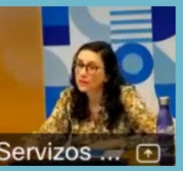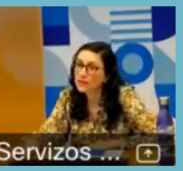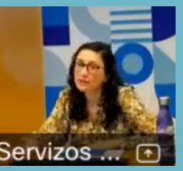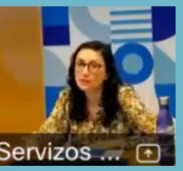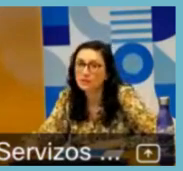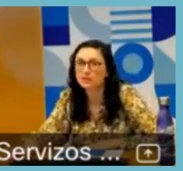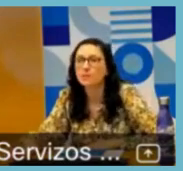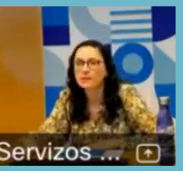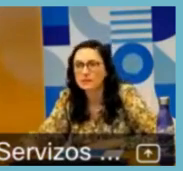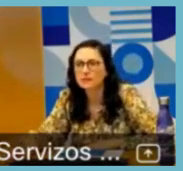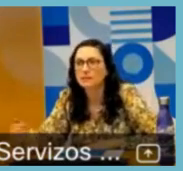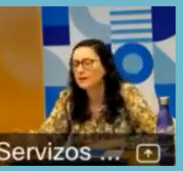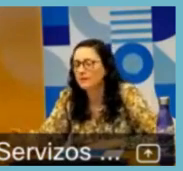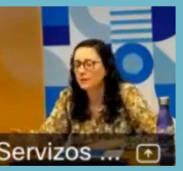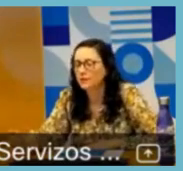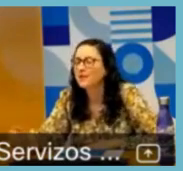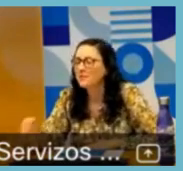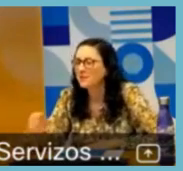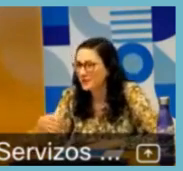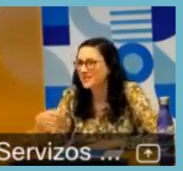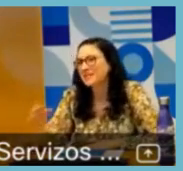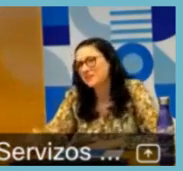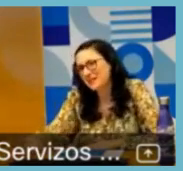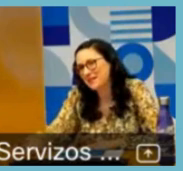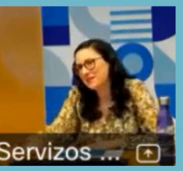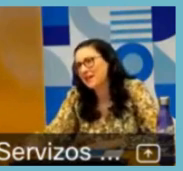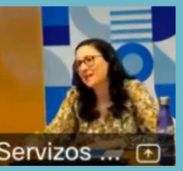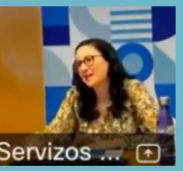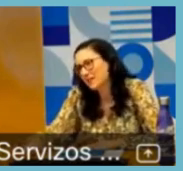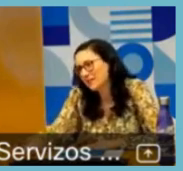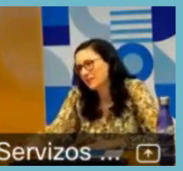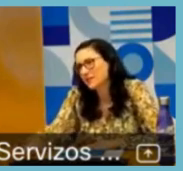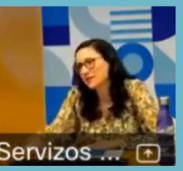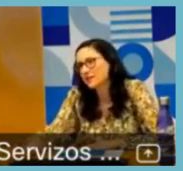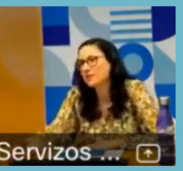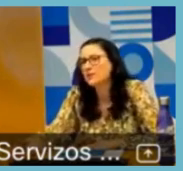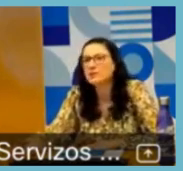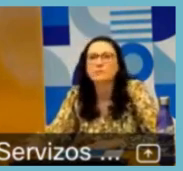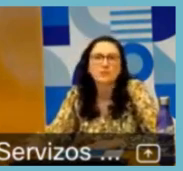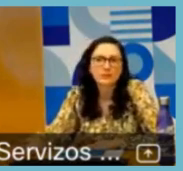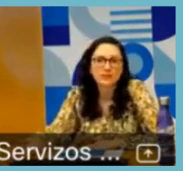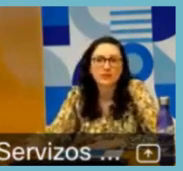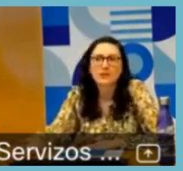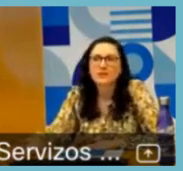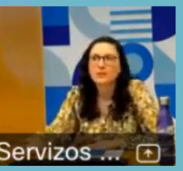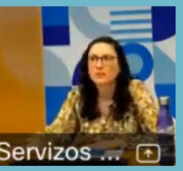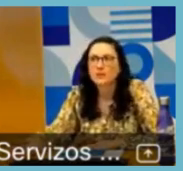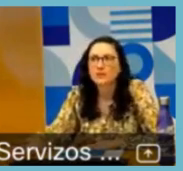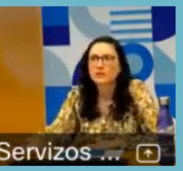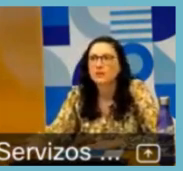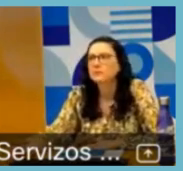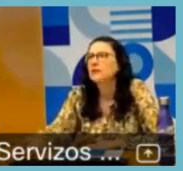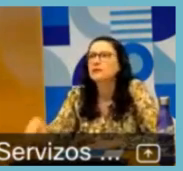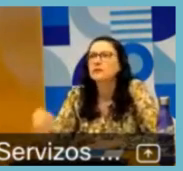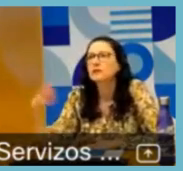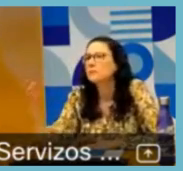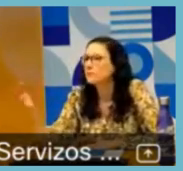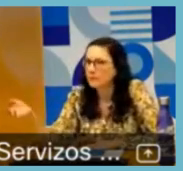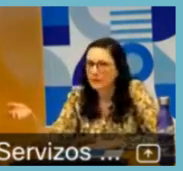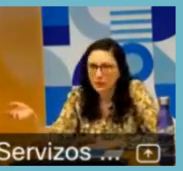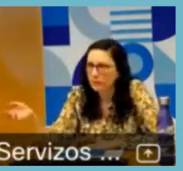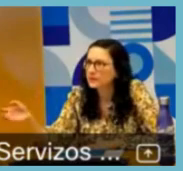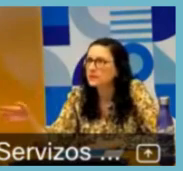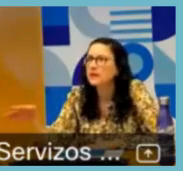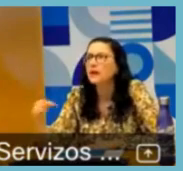sanitarias deficientes, entonces personas que vayan a viajar a países con estas condiciones pues deben seguir una serie de recomendaciones,